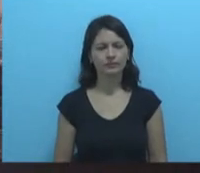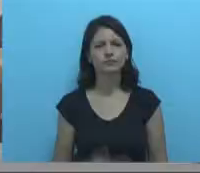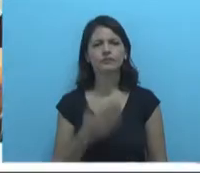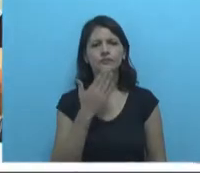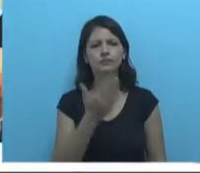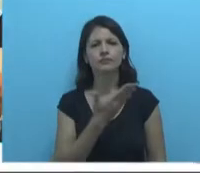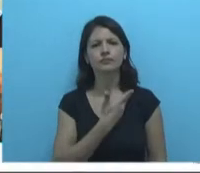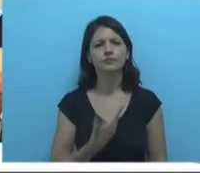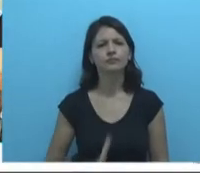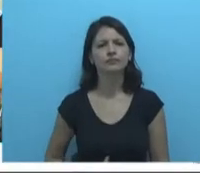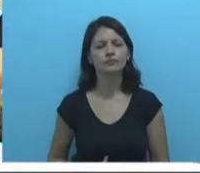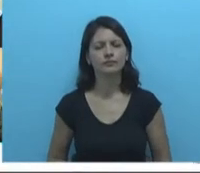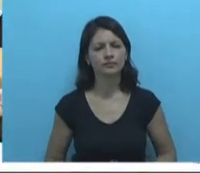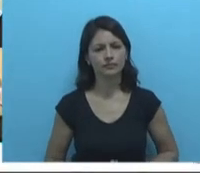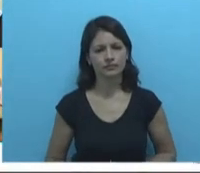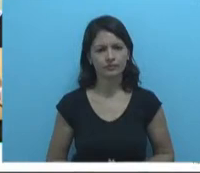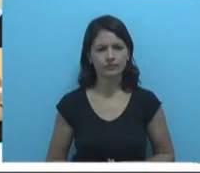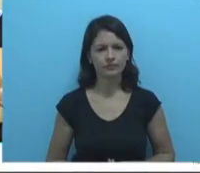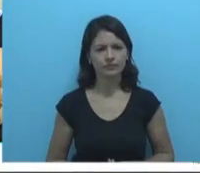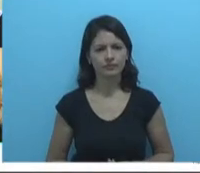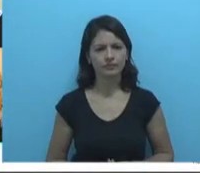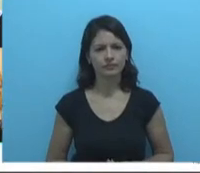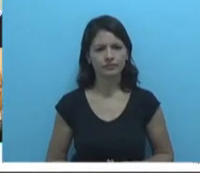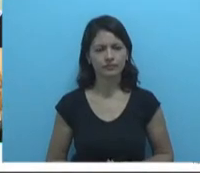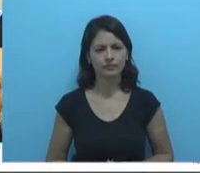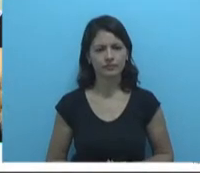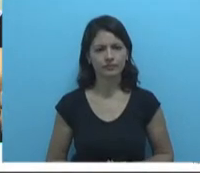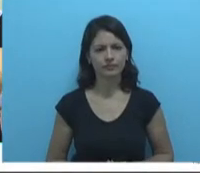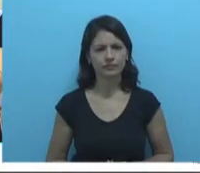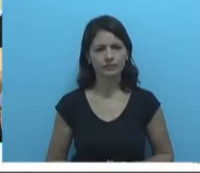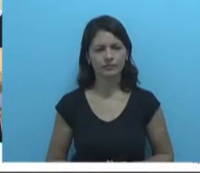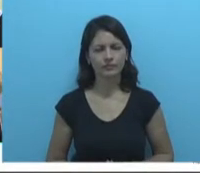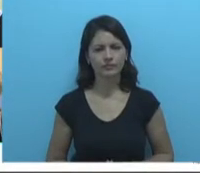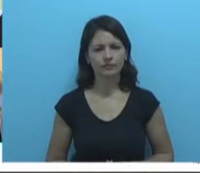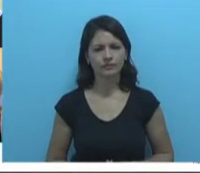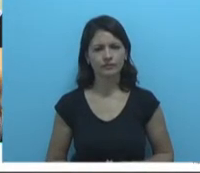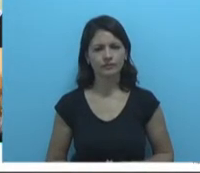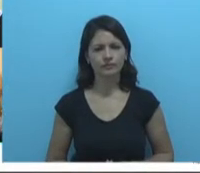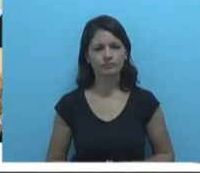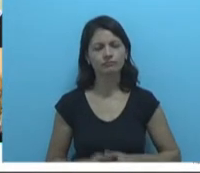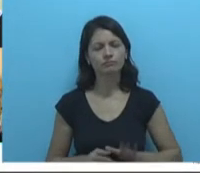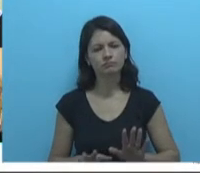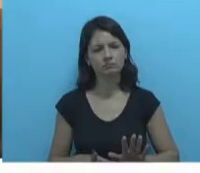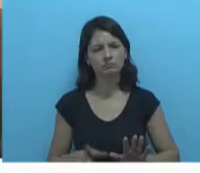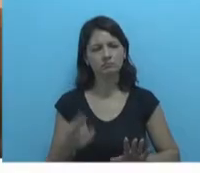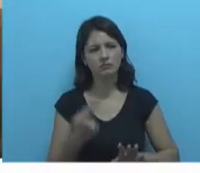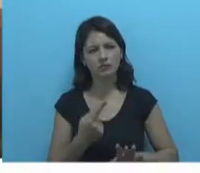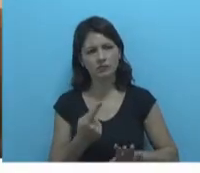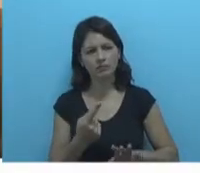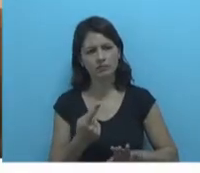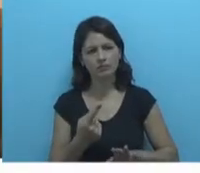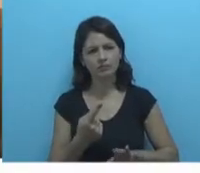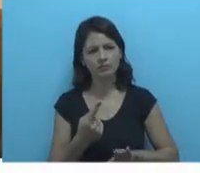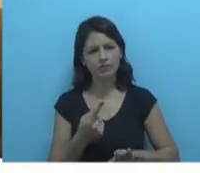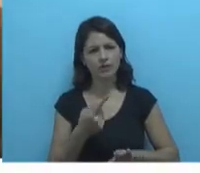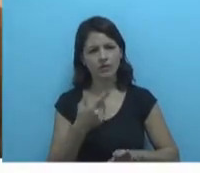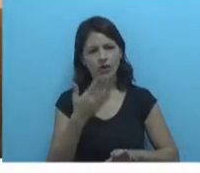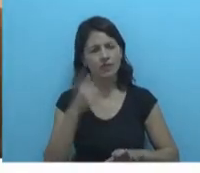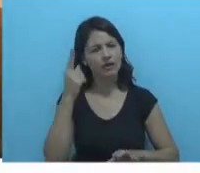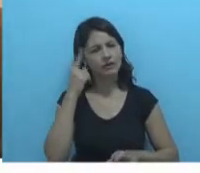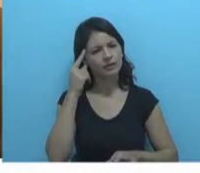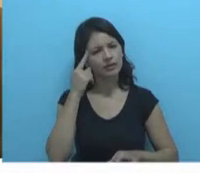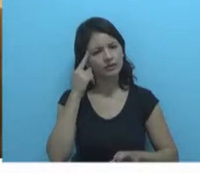Gracias, señor presidente. Primero, alguna reflexión, que se